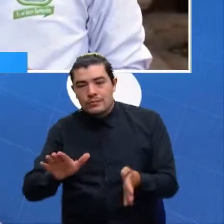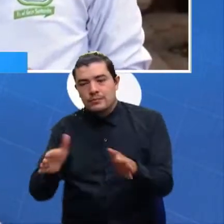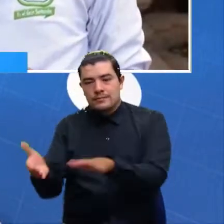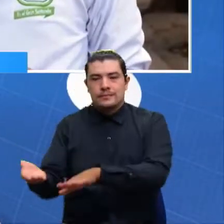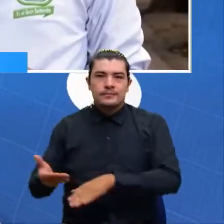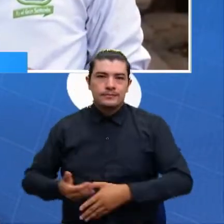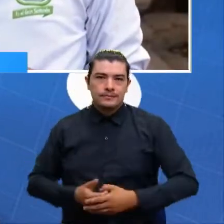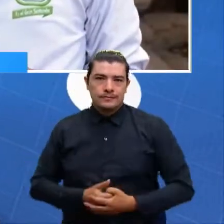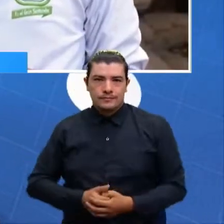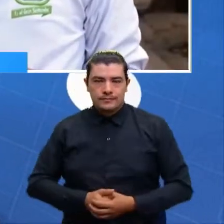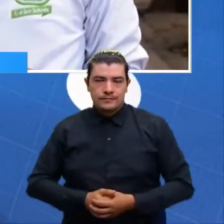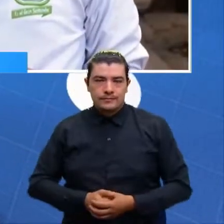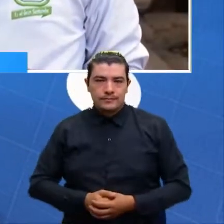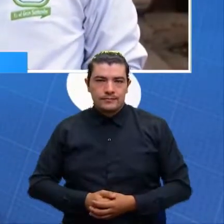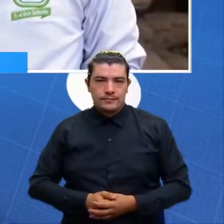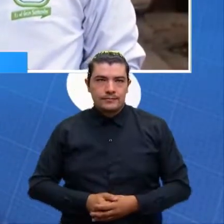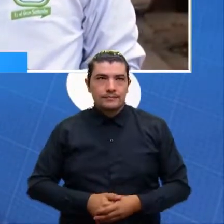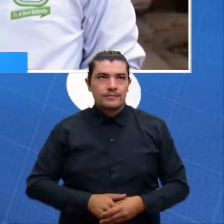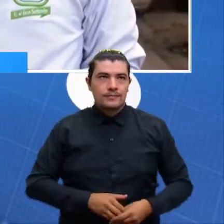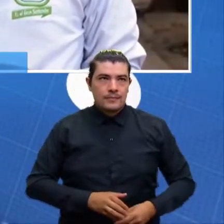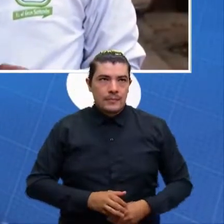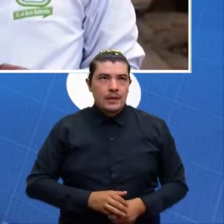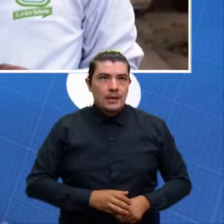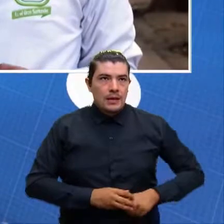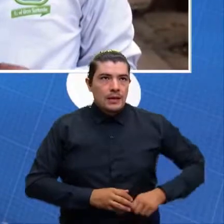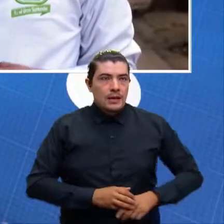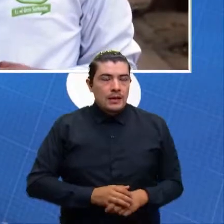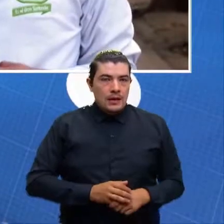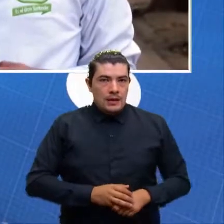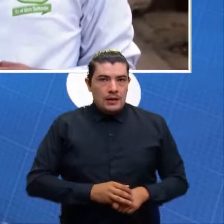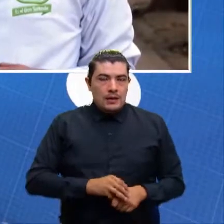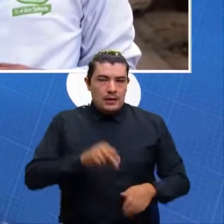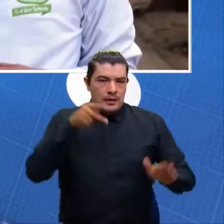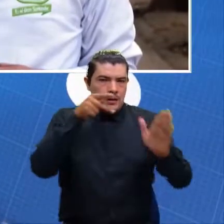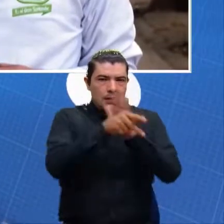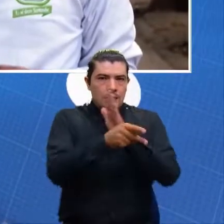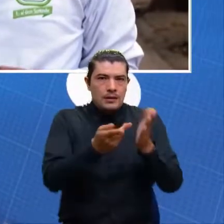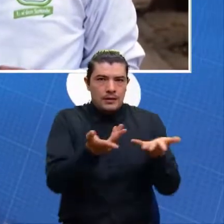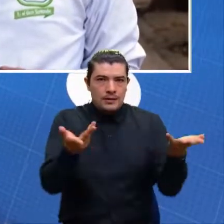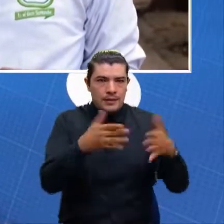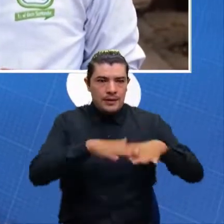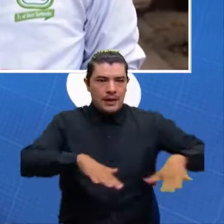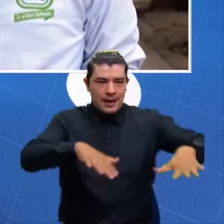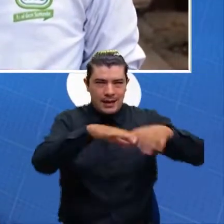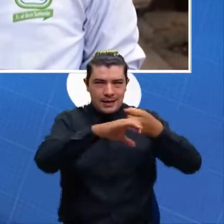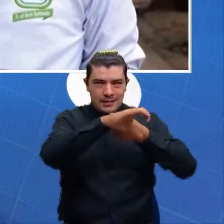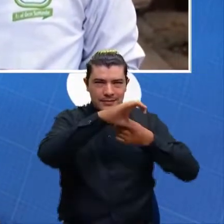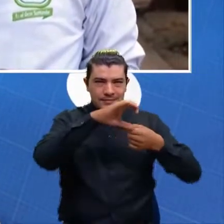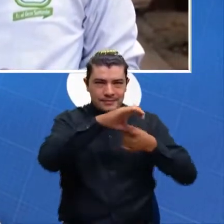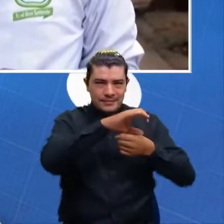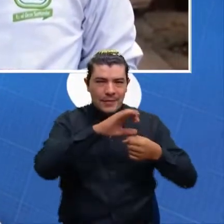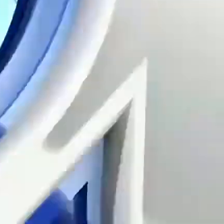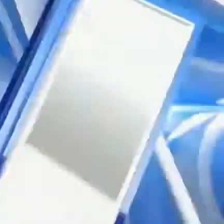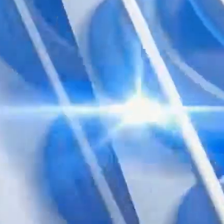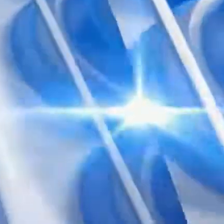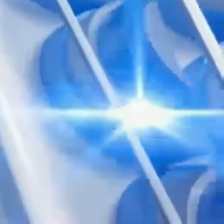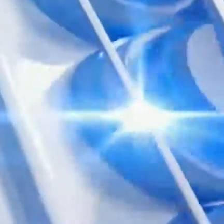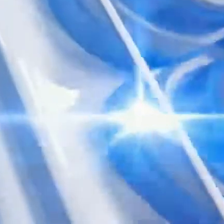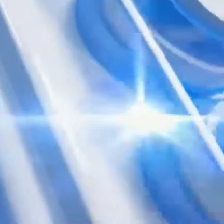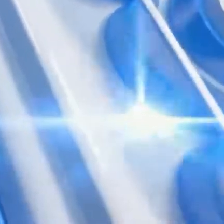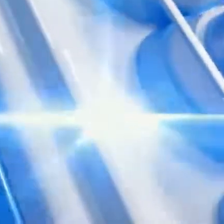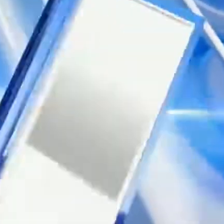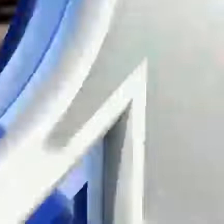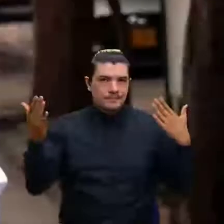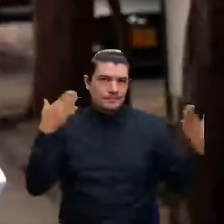¿Qué tal, compañeros y televidentes? Así es, pues mire, el homicidio se presentó exactamente en la zona fronteriza, en el corregimiento de La Parada en las últimas